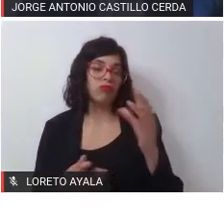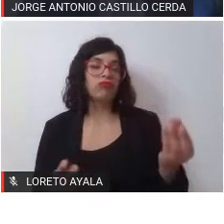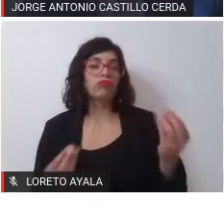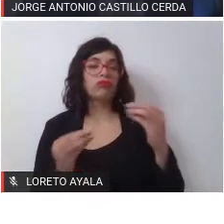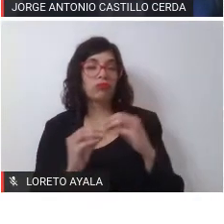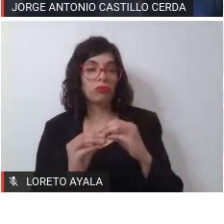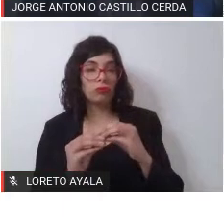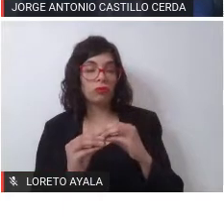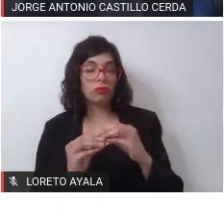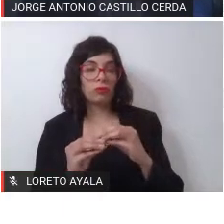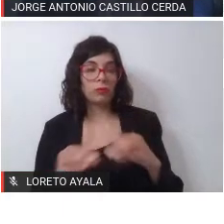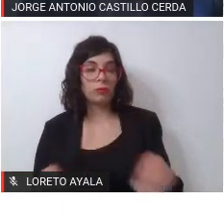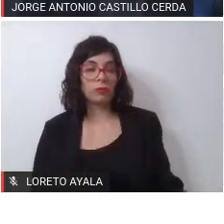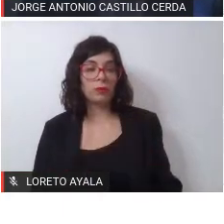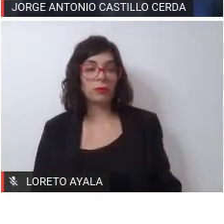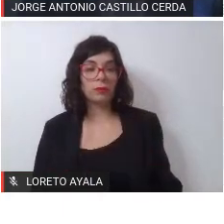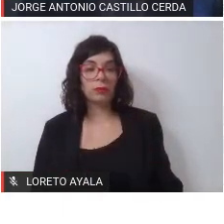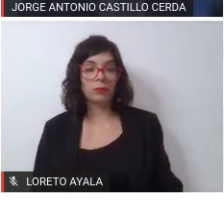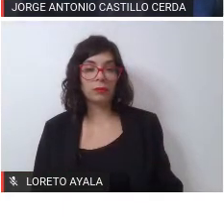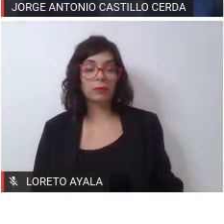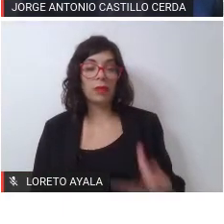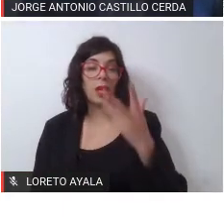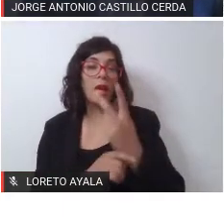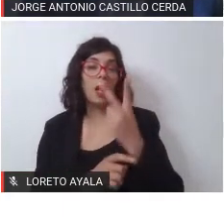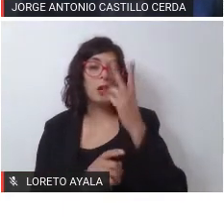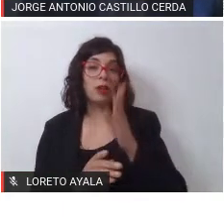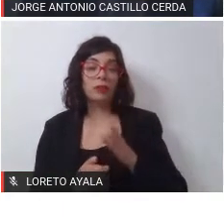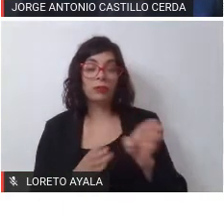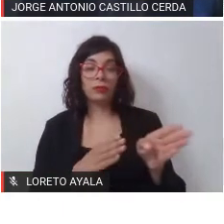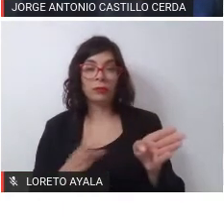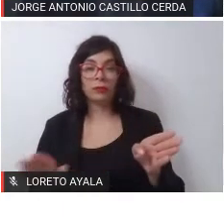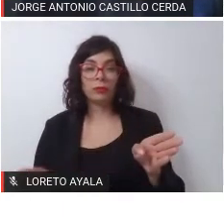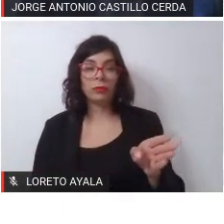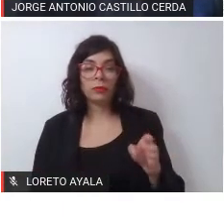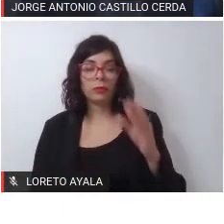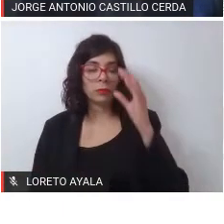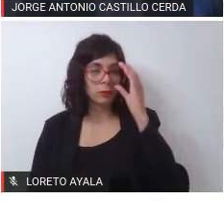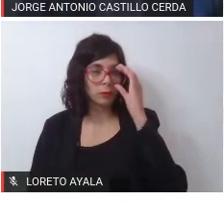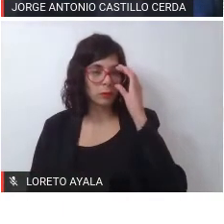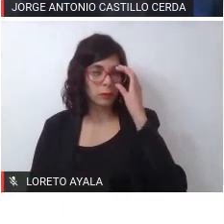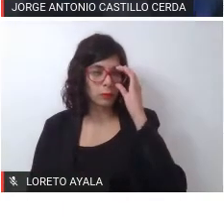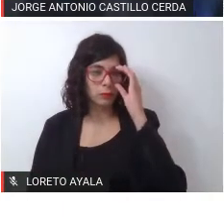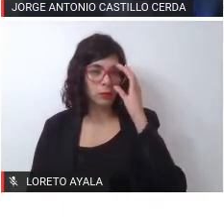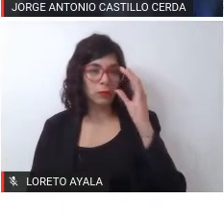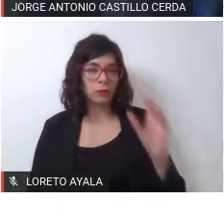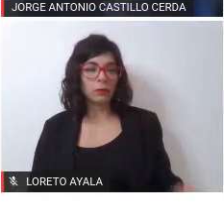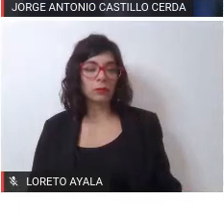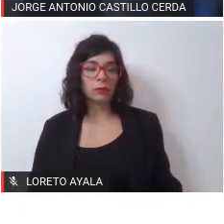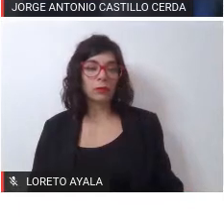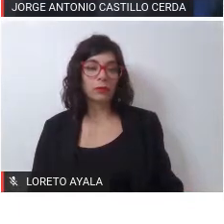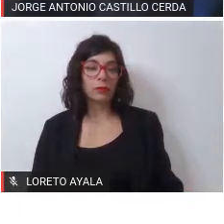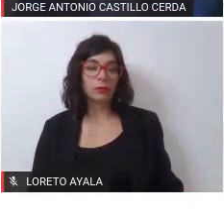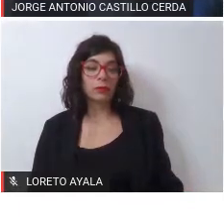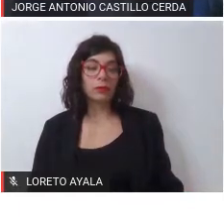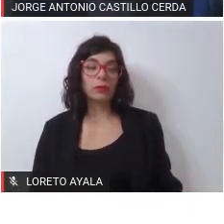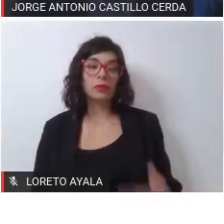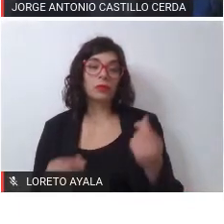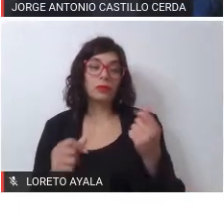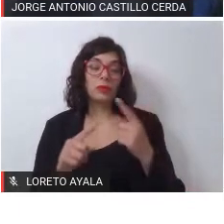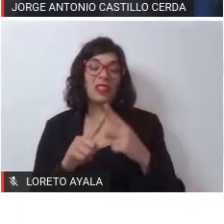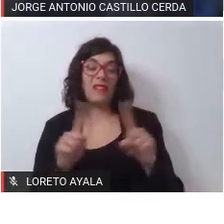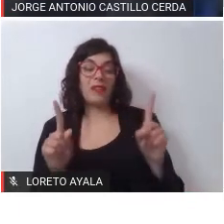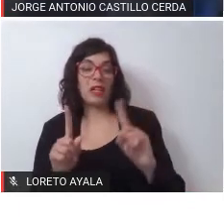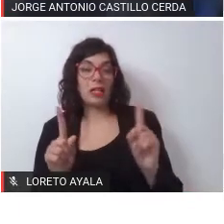y las grandes urbes constituyen dos líneas paralelas y conectadas en una misma historia, ni tan distinto ni tan